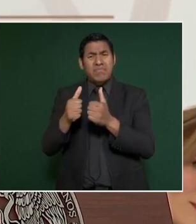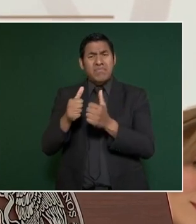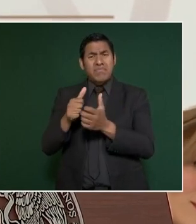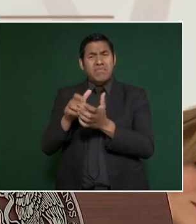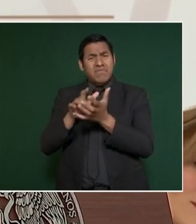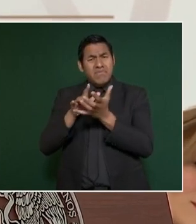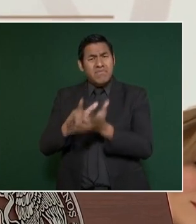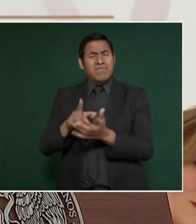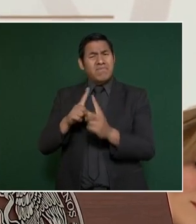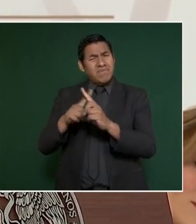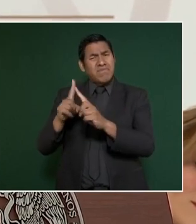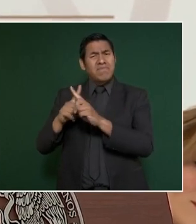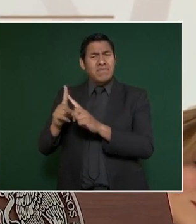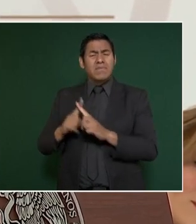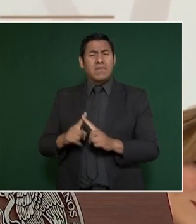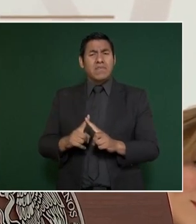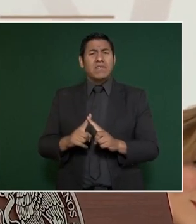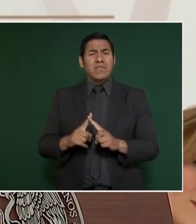que